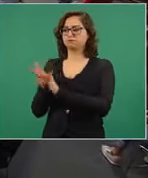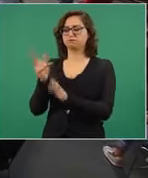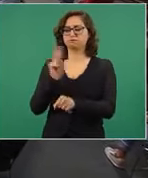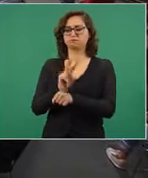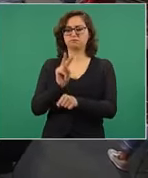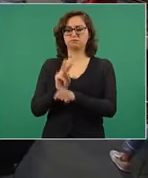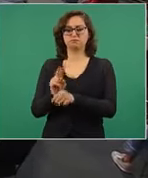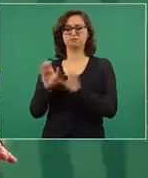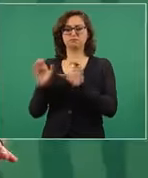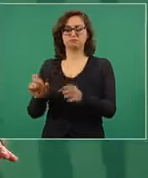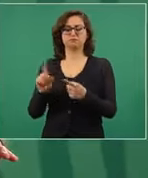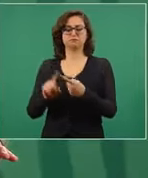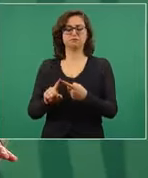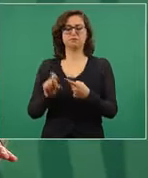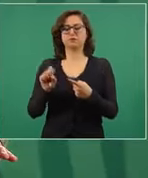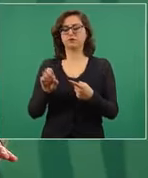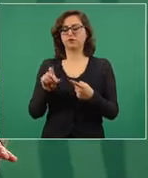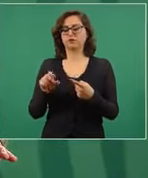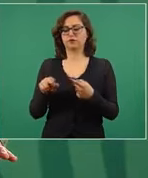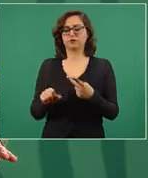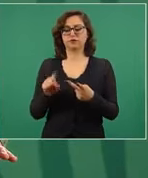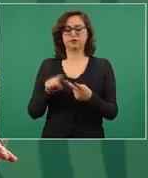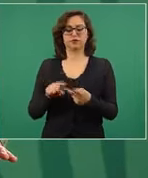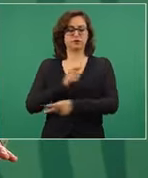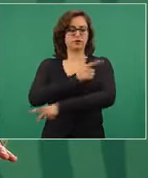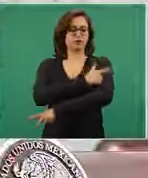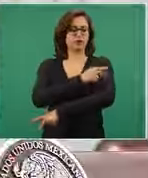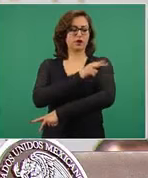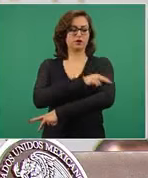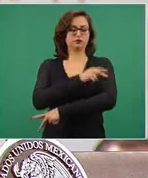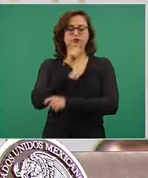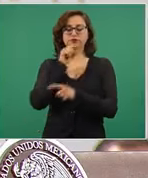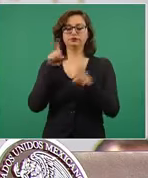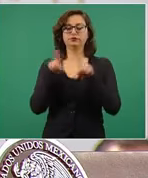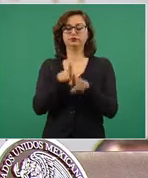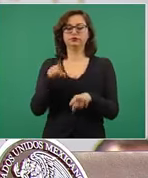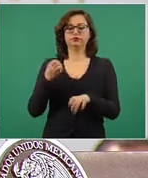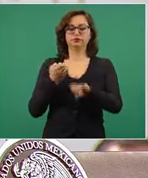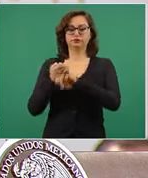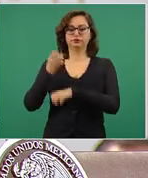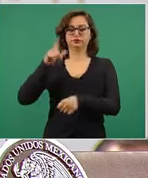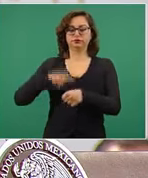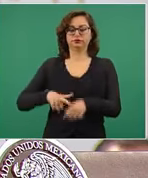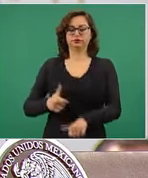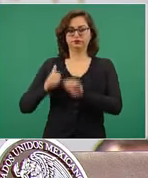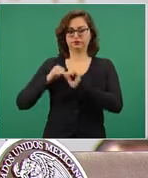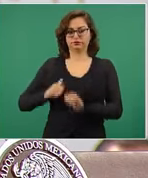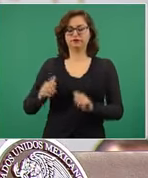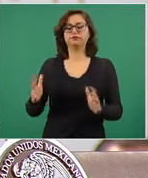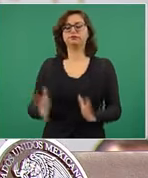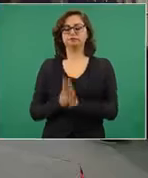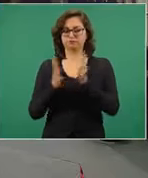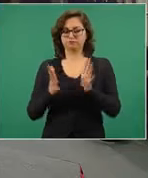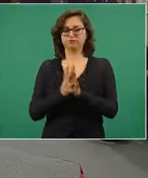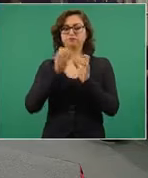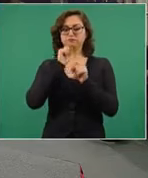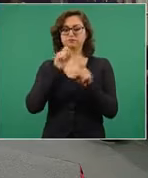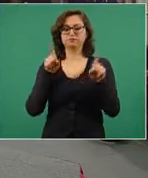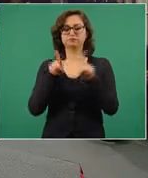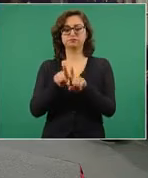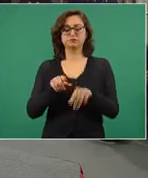con Ejército, con Guardia Nacional y pues el gobierno del estado también probablemente participe en esto.